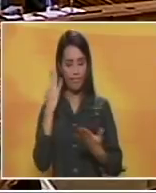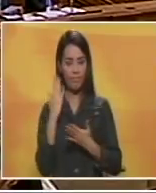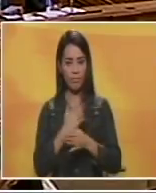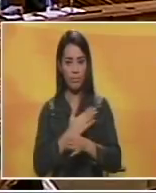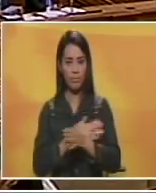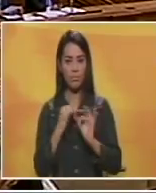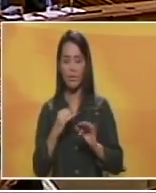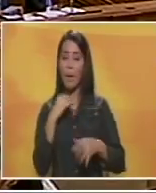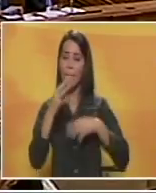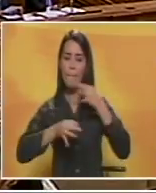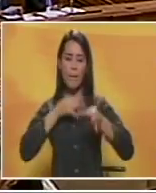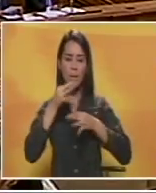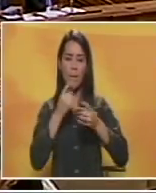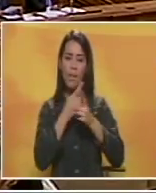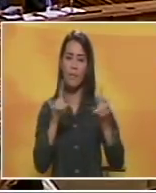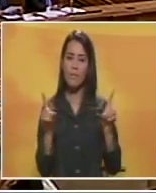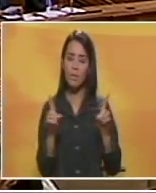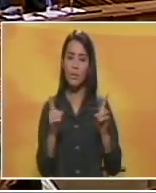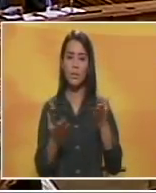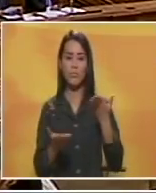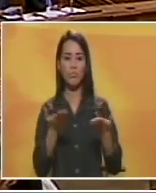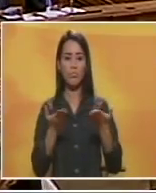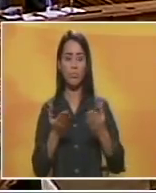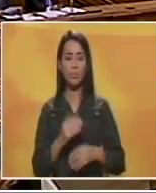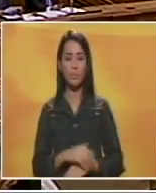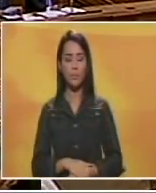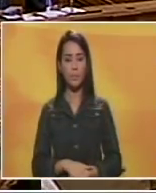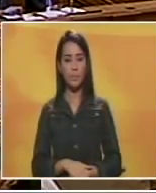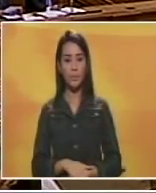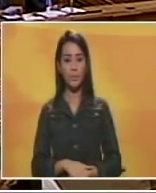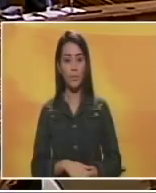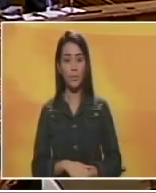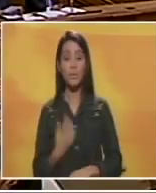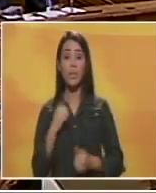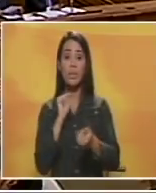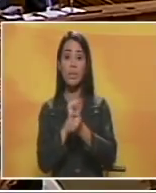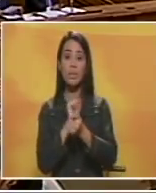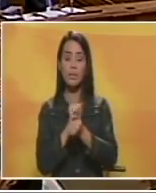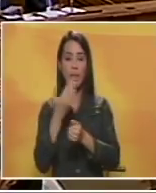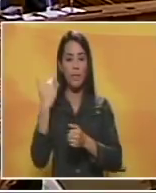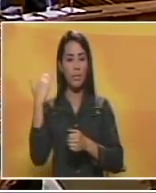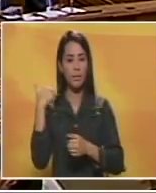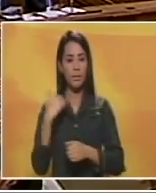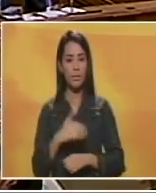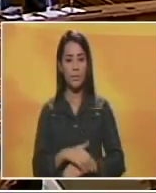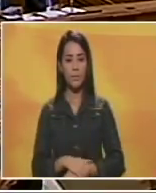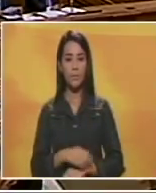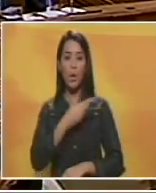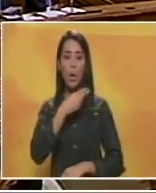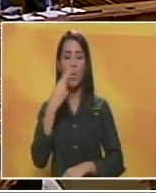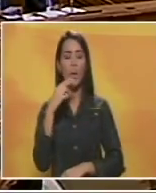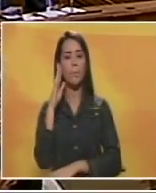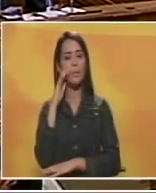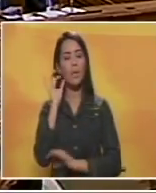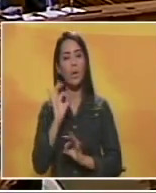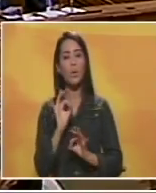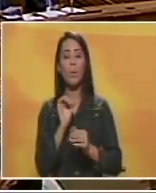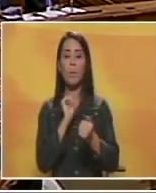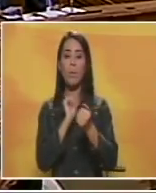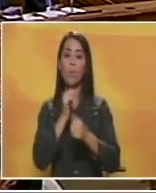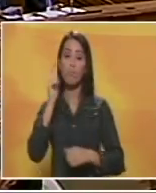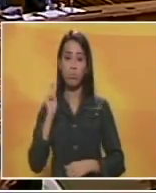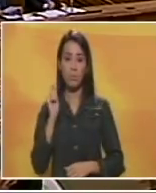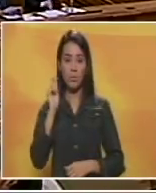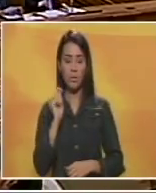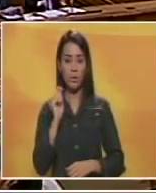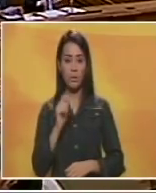la diferencia que hay entre él y Renzo Prieto. Al momento de su detención, Gilbert Caro ya había sido juramentado como diputado. En el caso